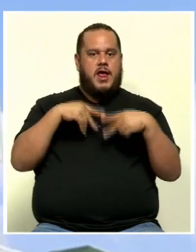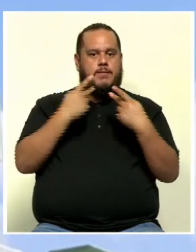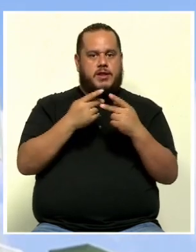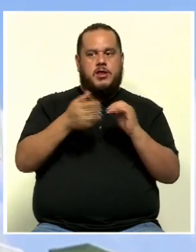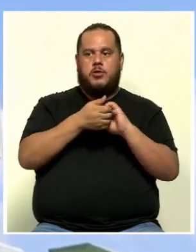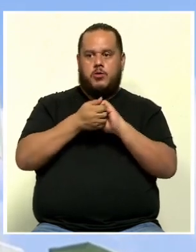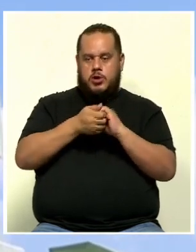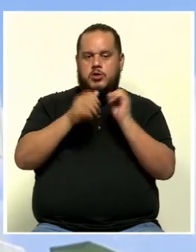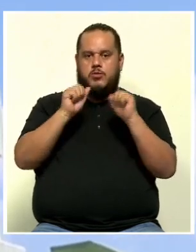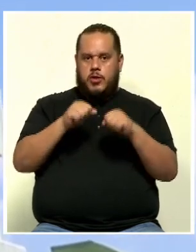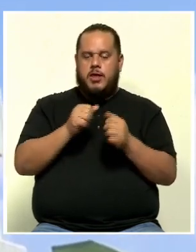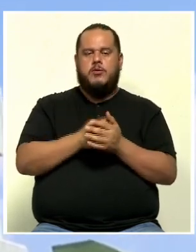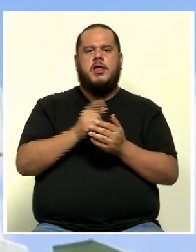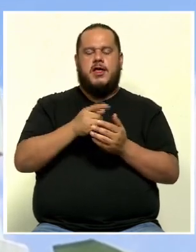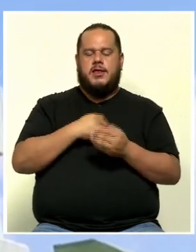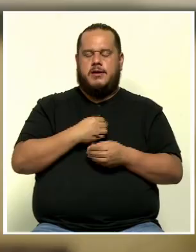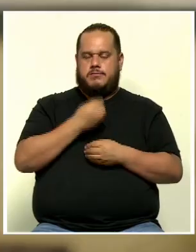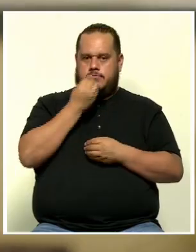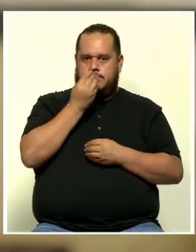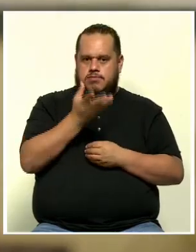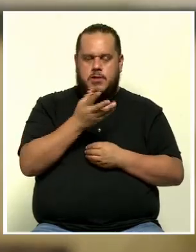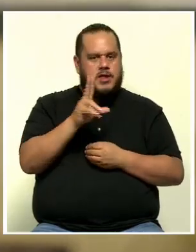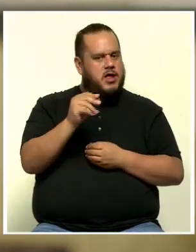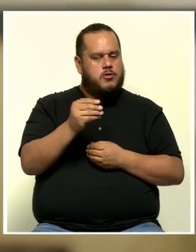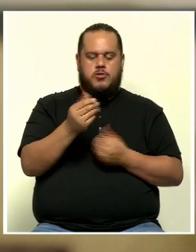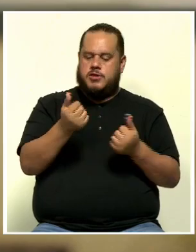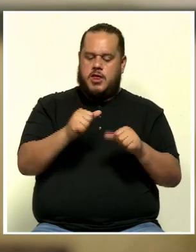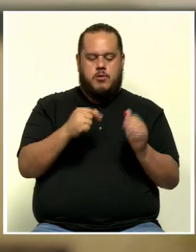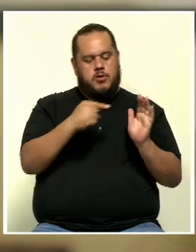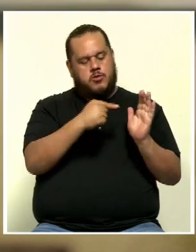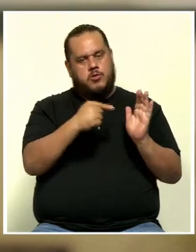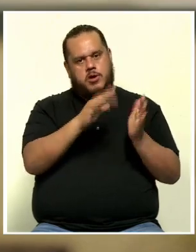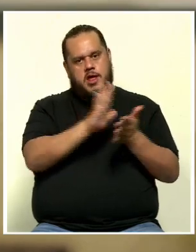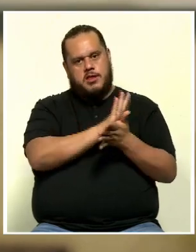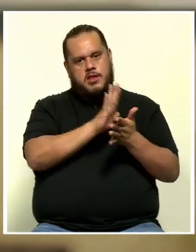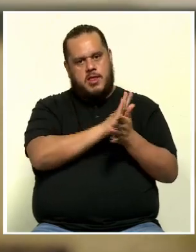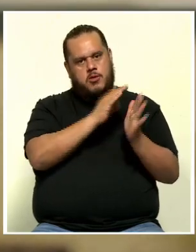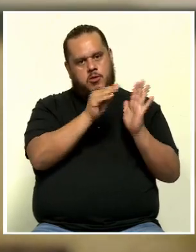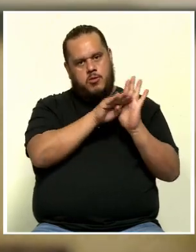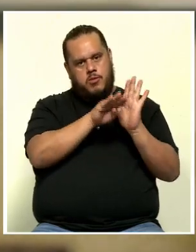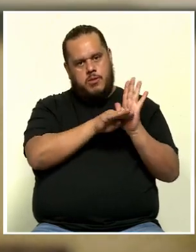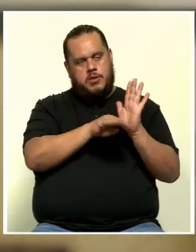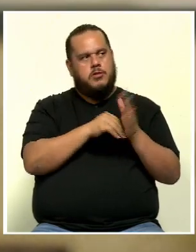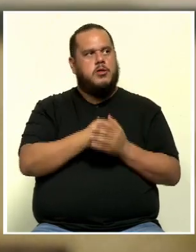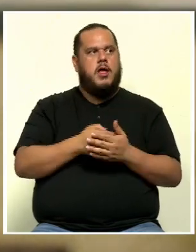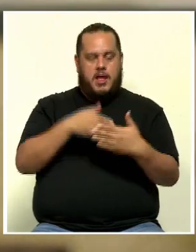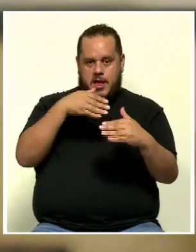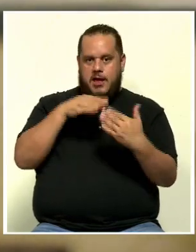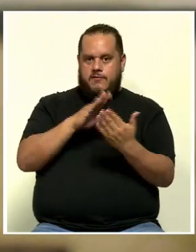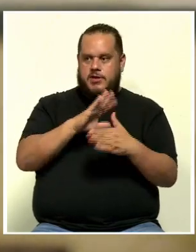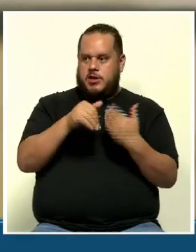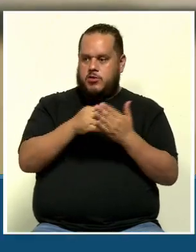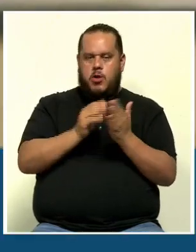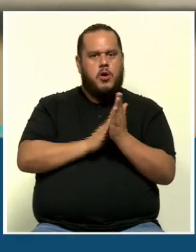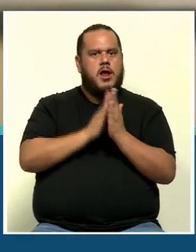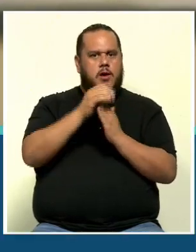también manifestó su indignación por el documento. Ante las situaciones de violencia y acoso que vivimos las mujeres, no puedo quedarme callada